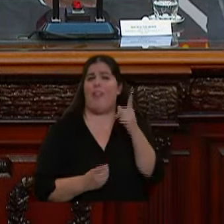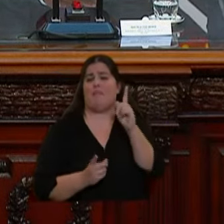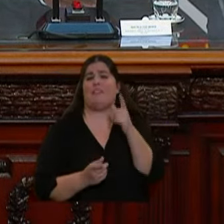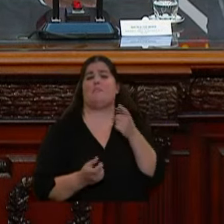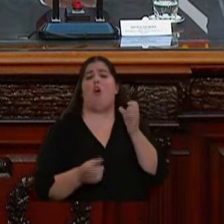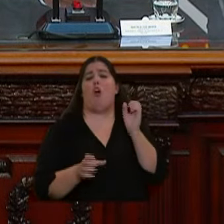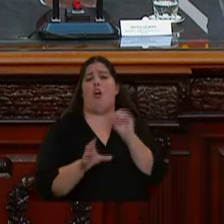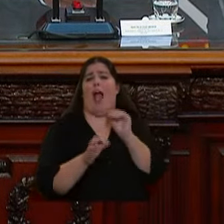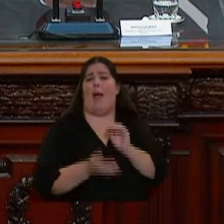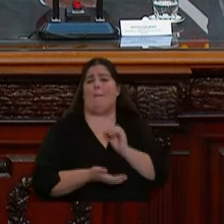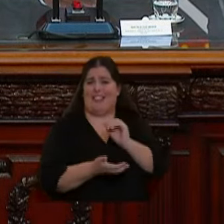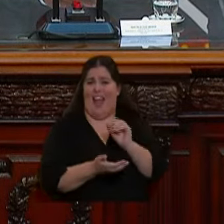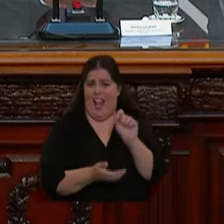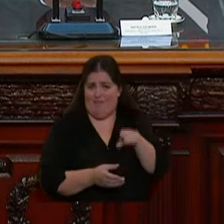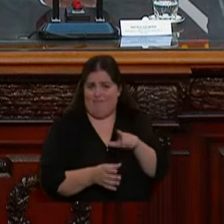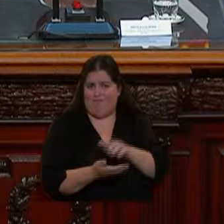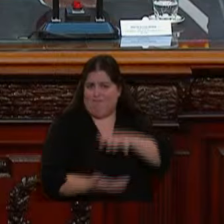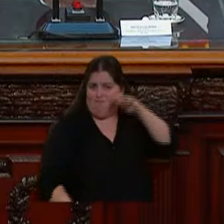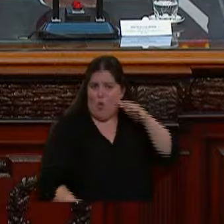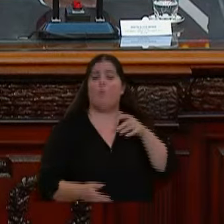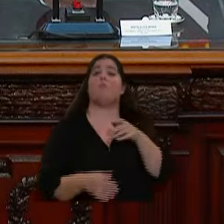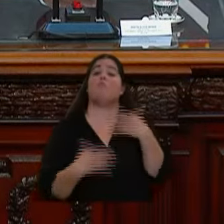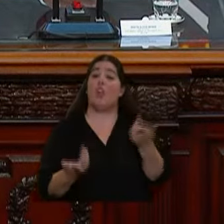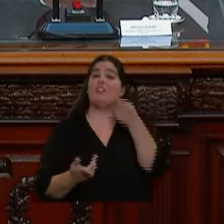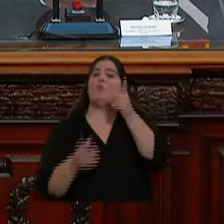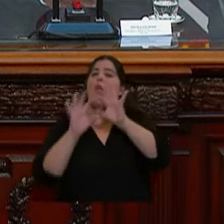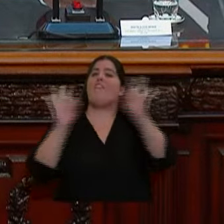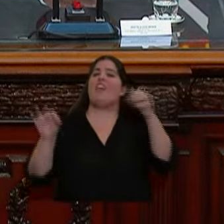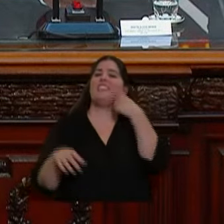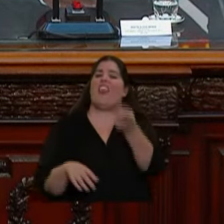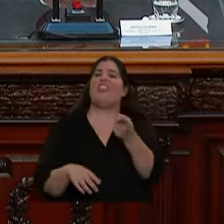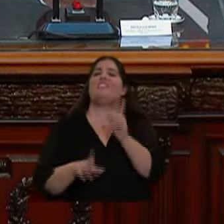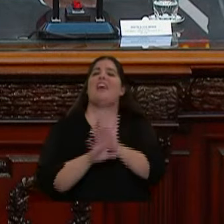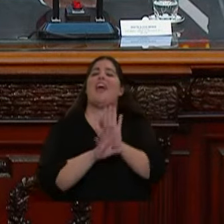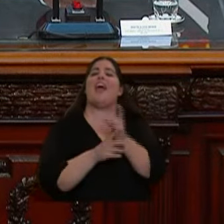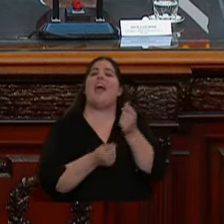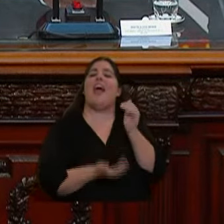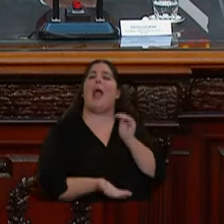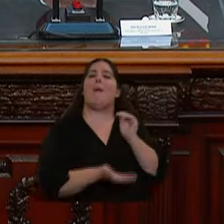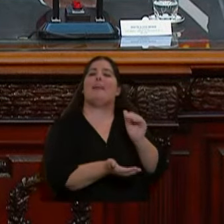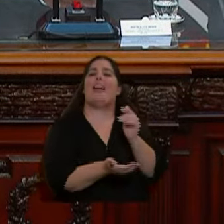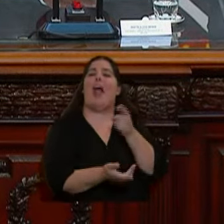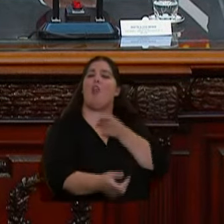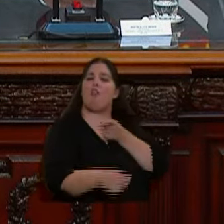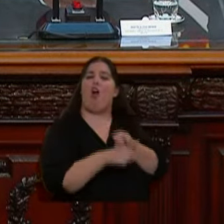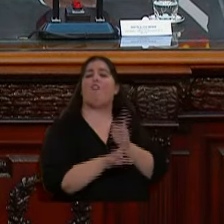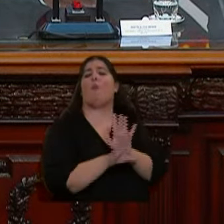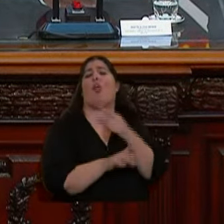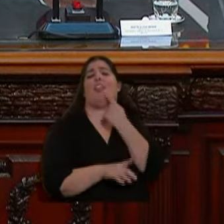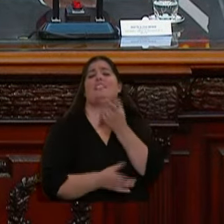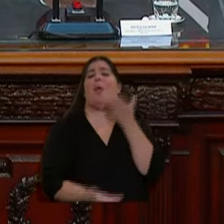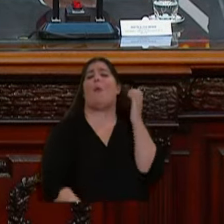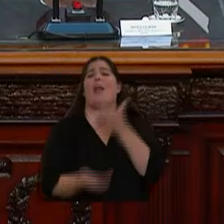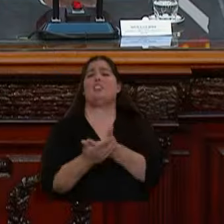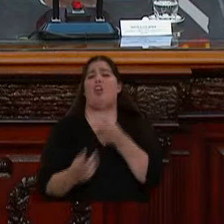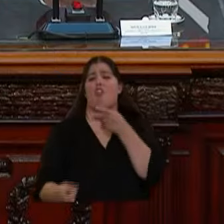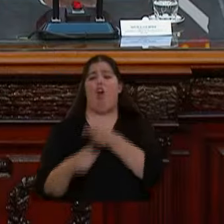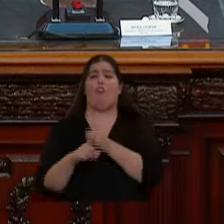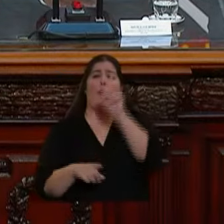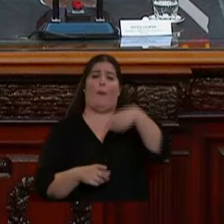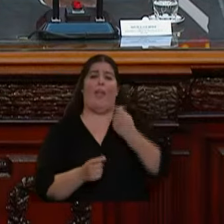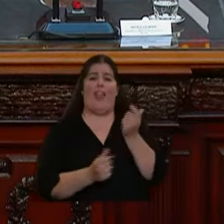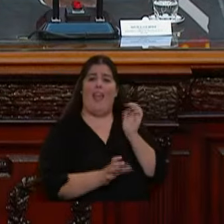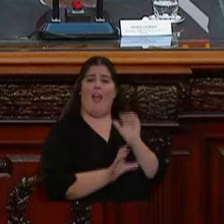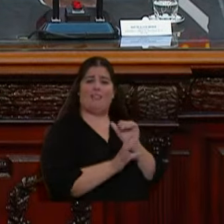capital. Por ello, la tan mentada frase de combatiendo al capital atenta contra la inversión, reduce el stock de capital